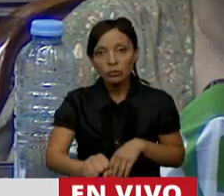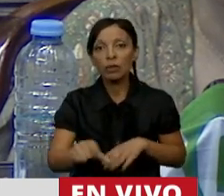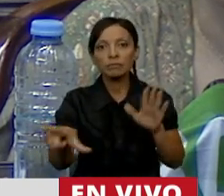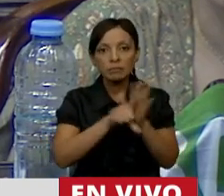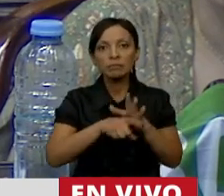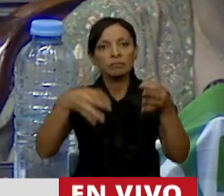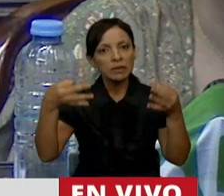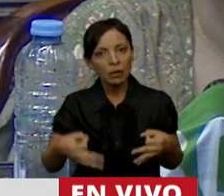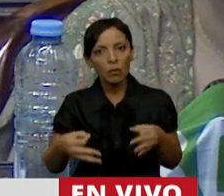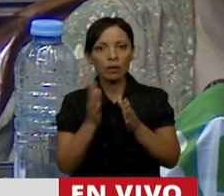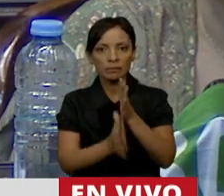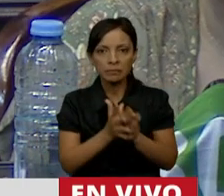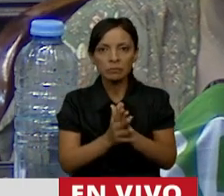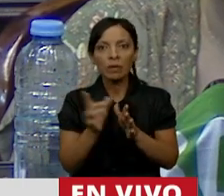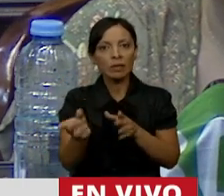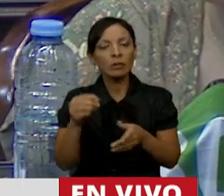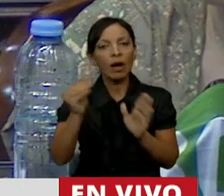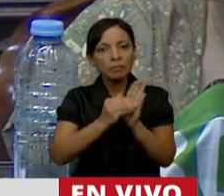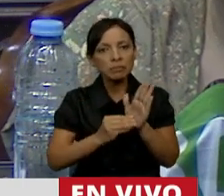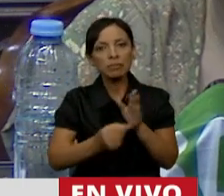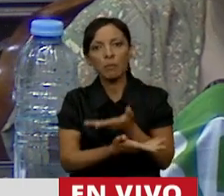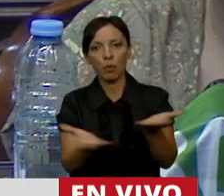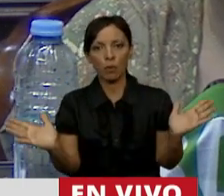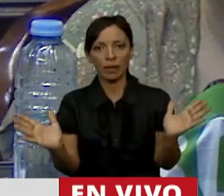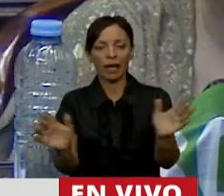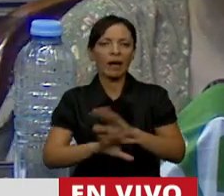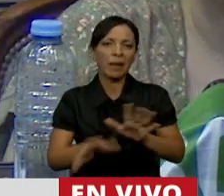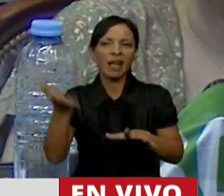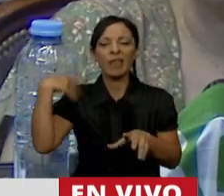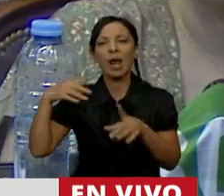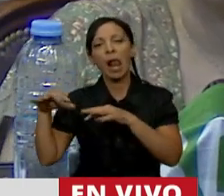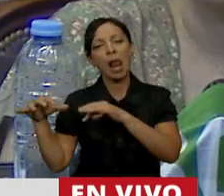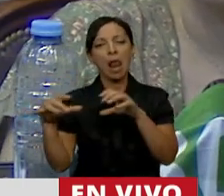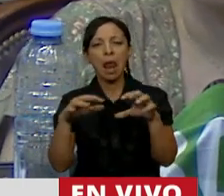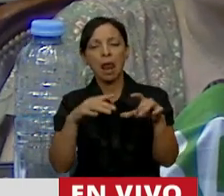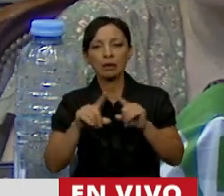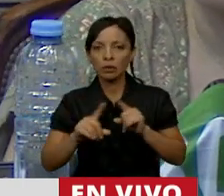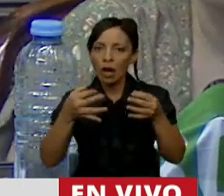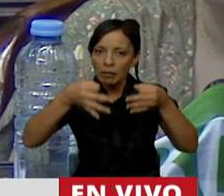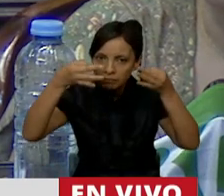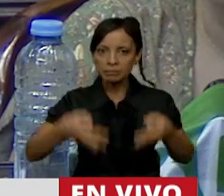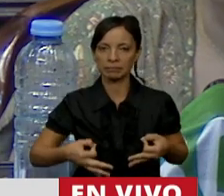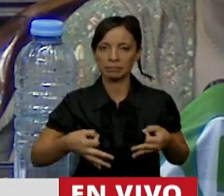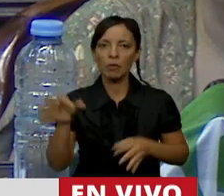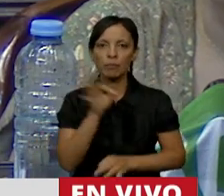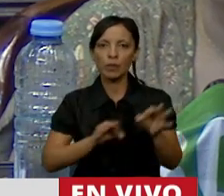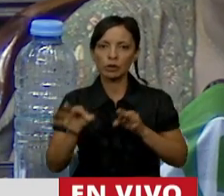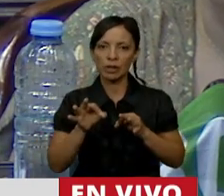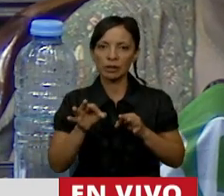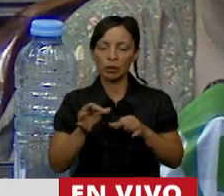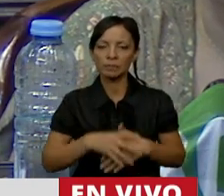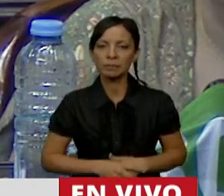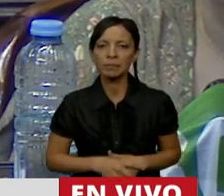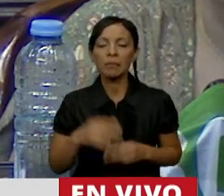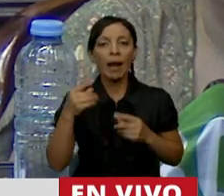de la agenda pública. Dejó de ser un tema tabú y alejado de la vida cotidiana para